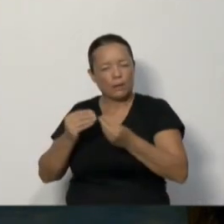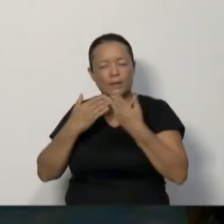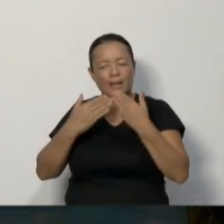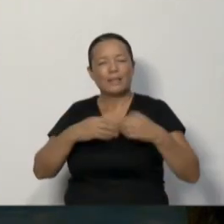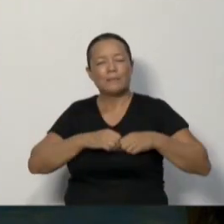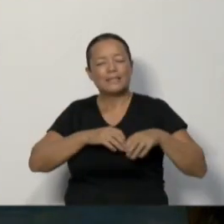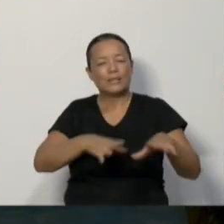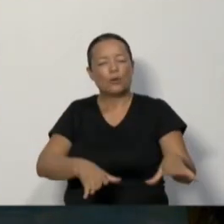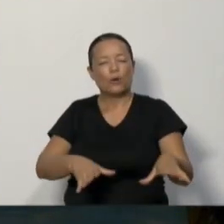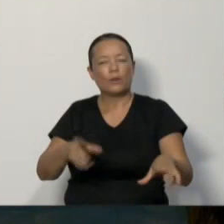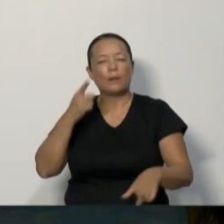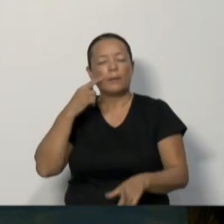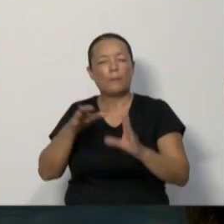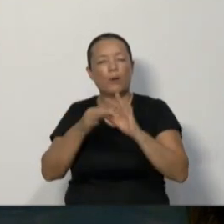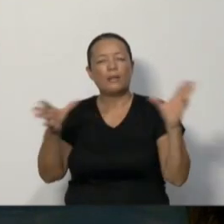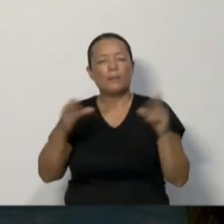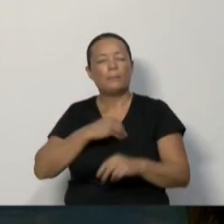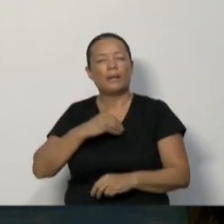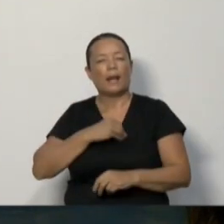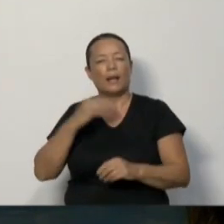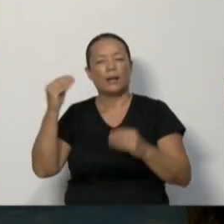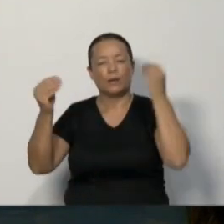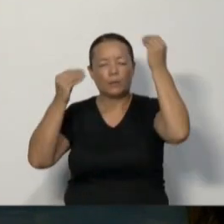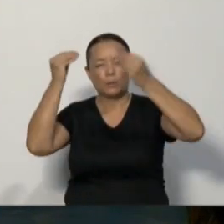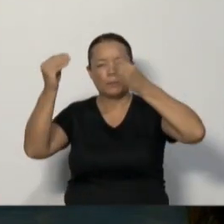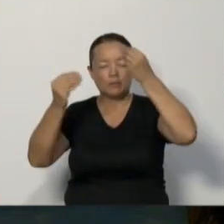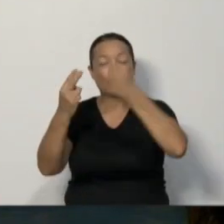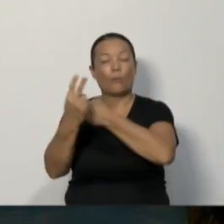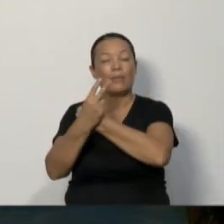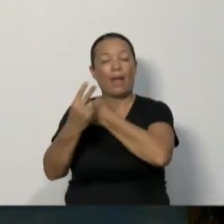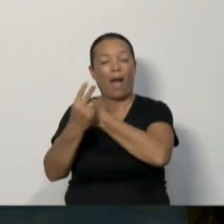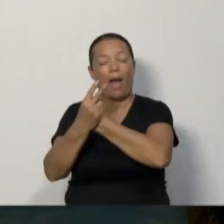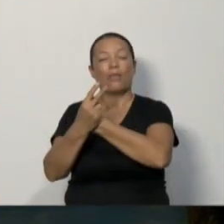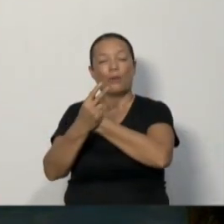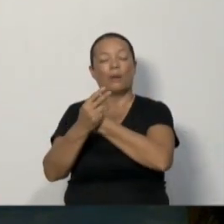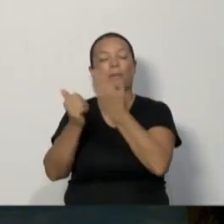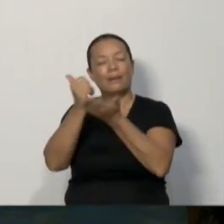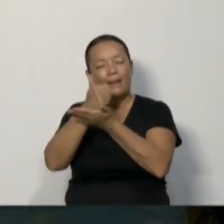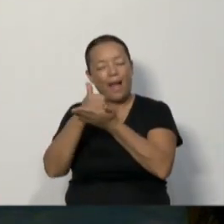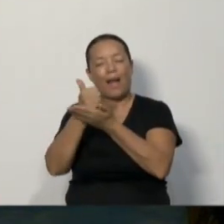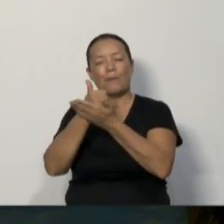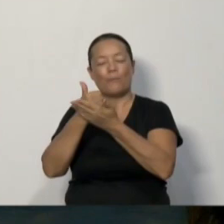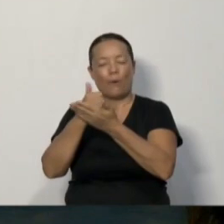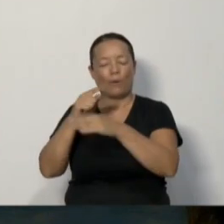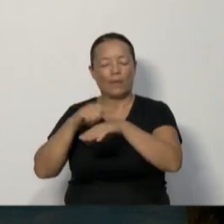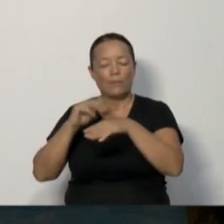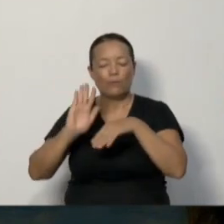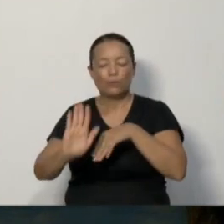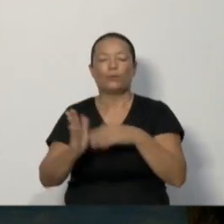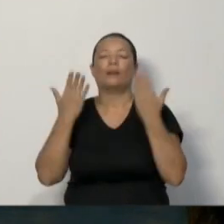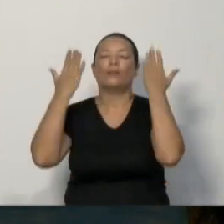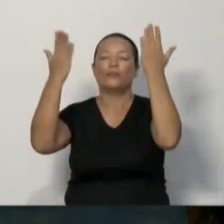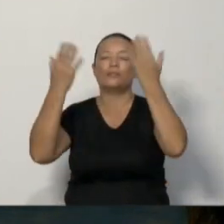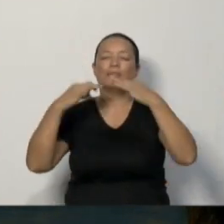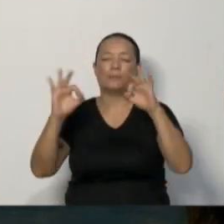misericordia, vivamos siempre libres de pecado y protegidos de toda perturbación, mientras esperamos la gloriosa venida